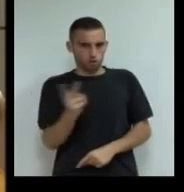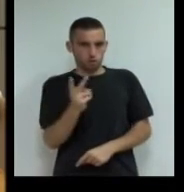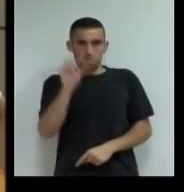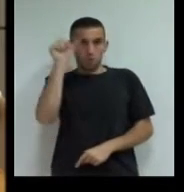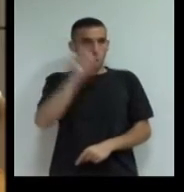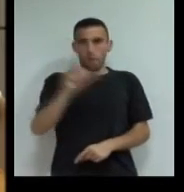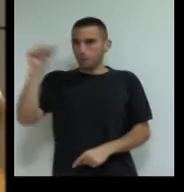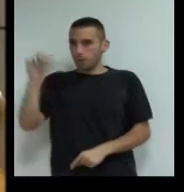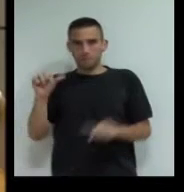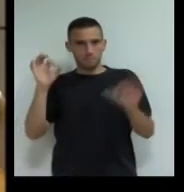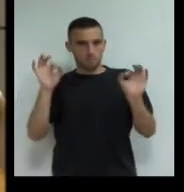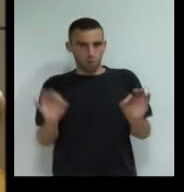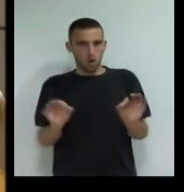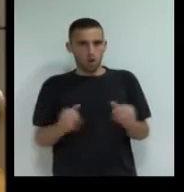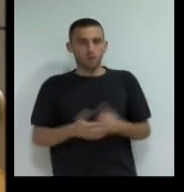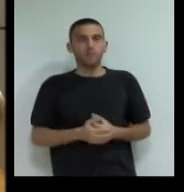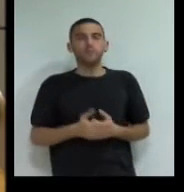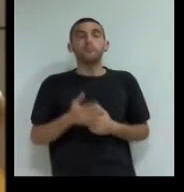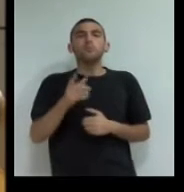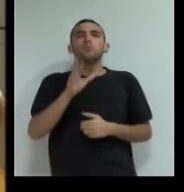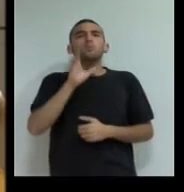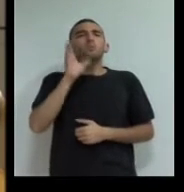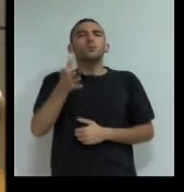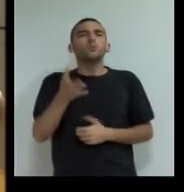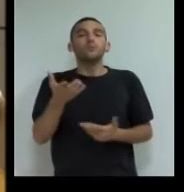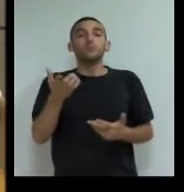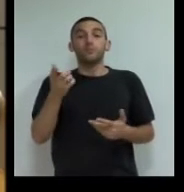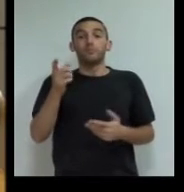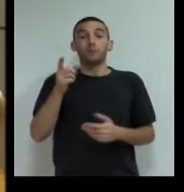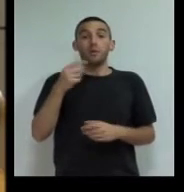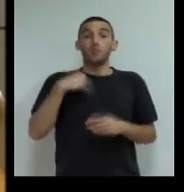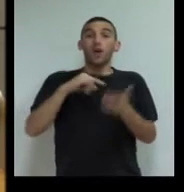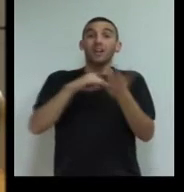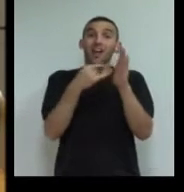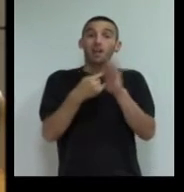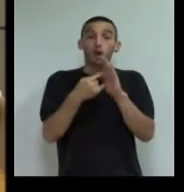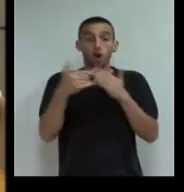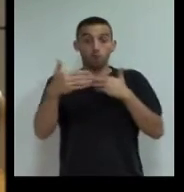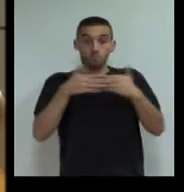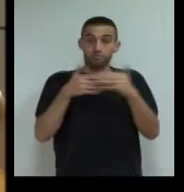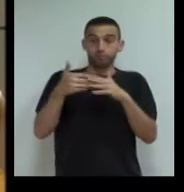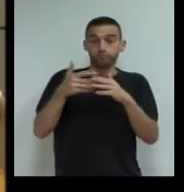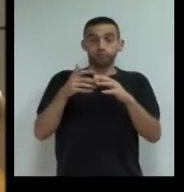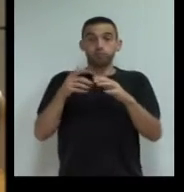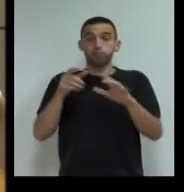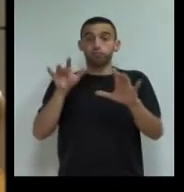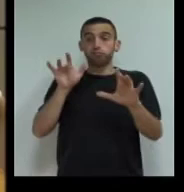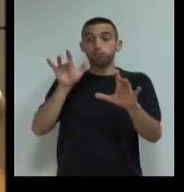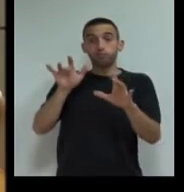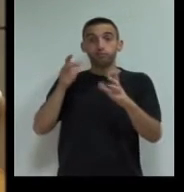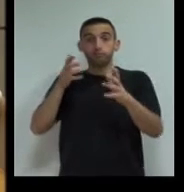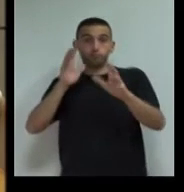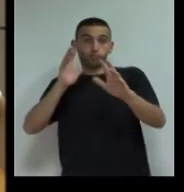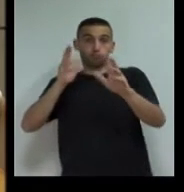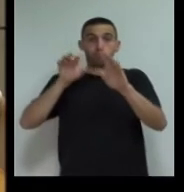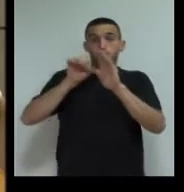qué? Por una razón muy simple. Porque el señor que está, el técnico, dice, esta película me